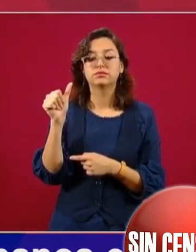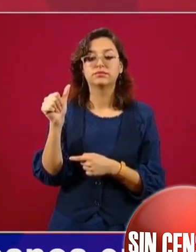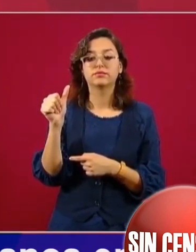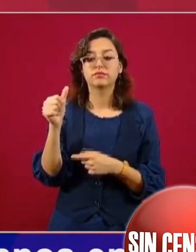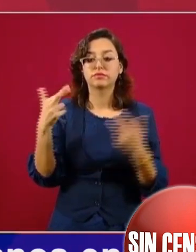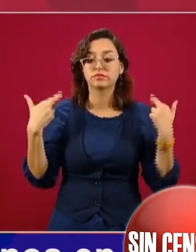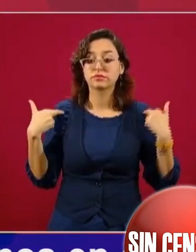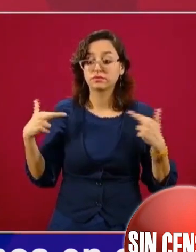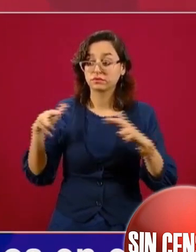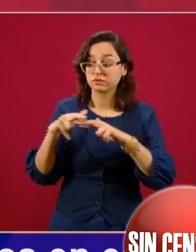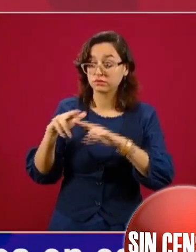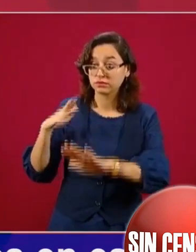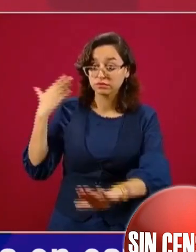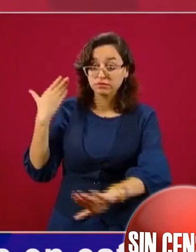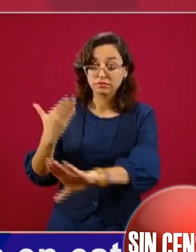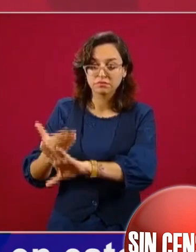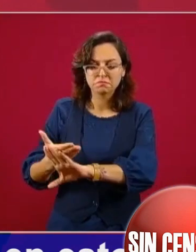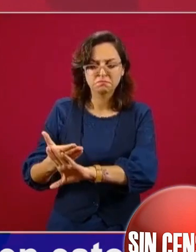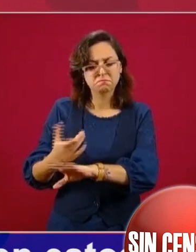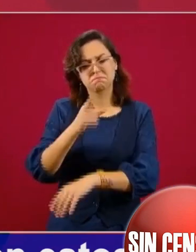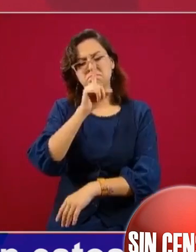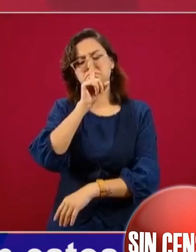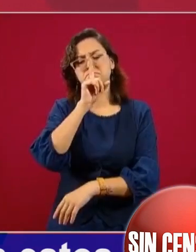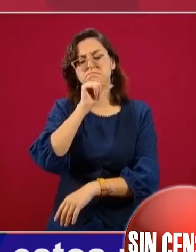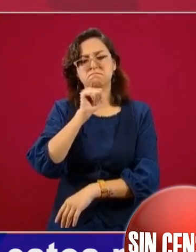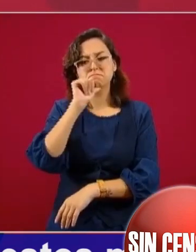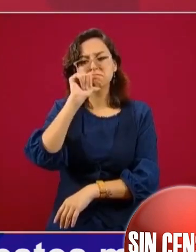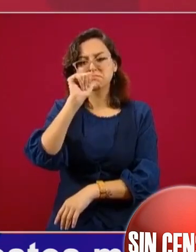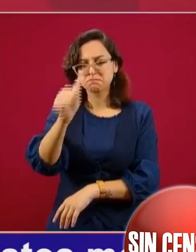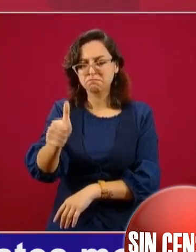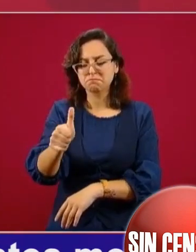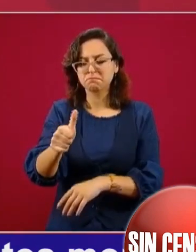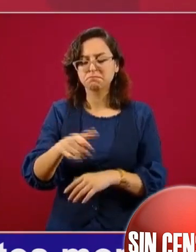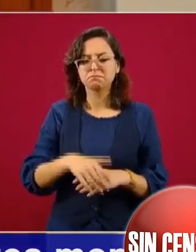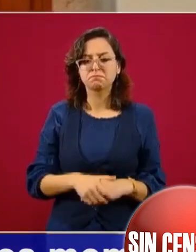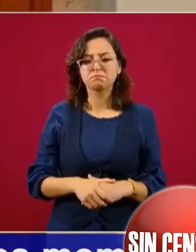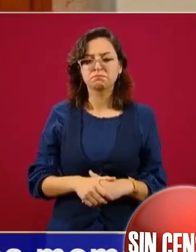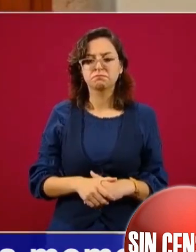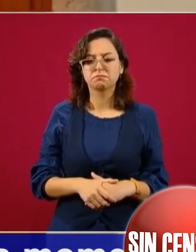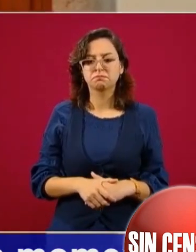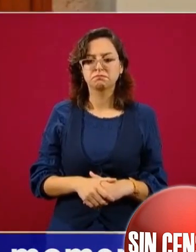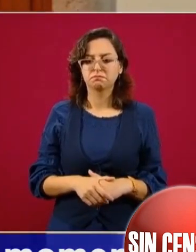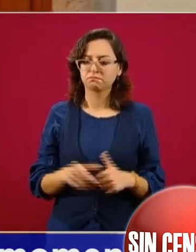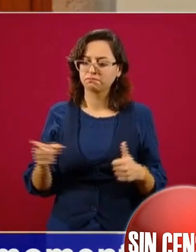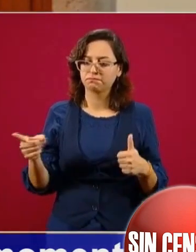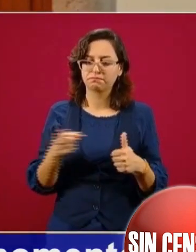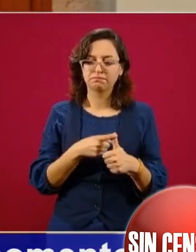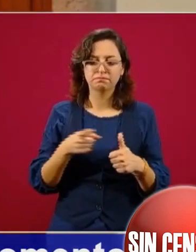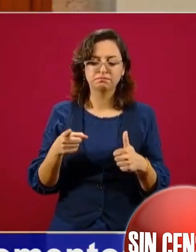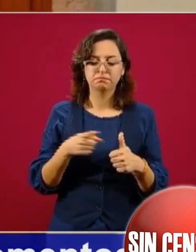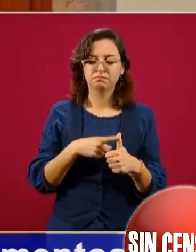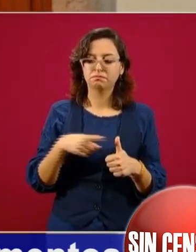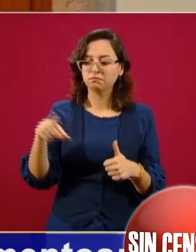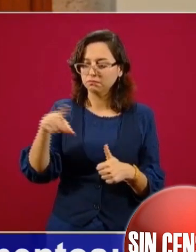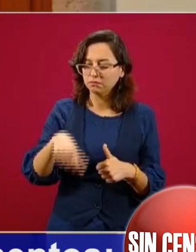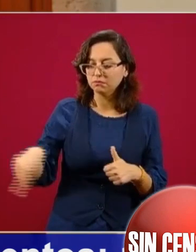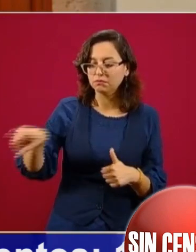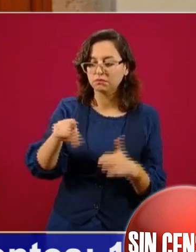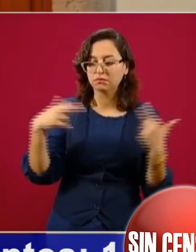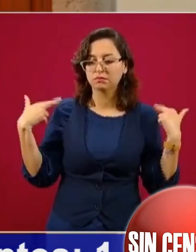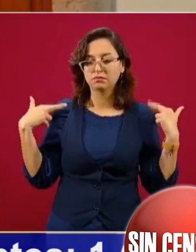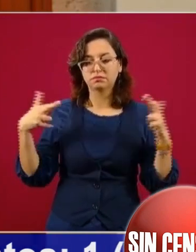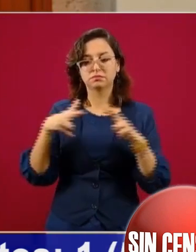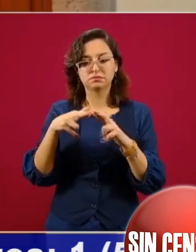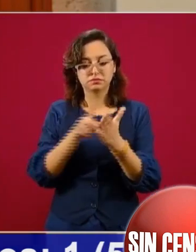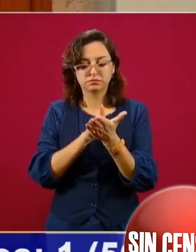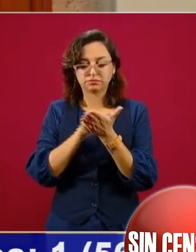a el magisterio, es decir, dejando a salvo los derechos de